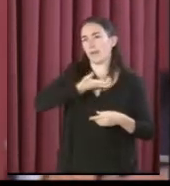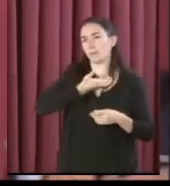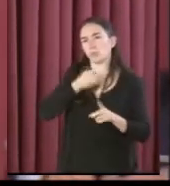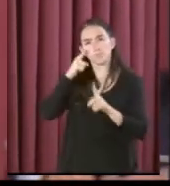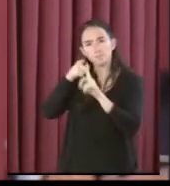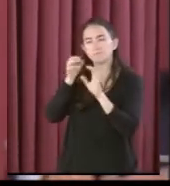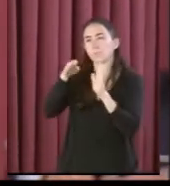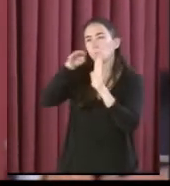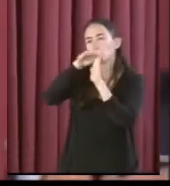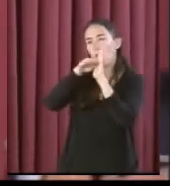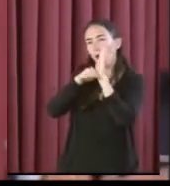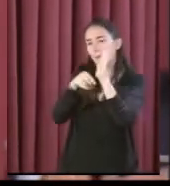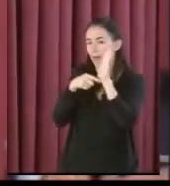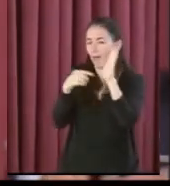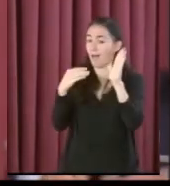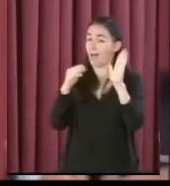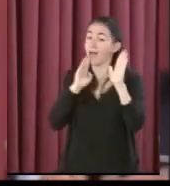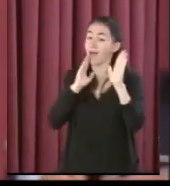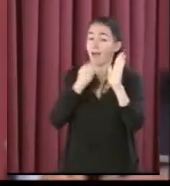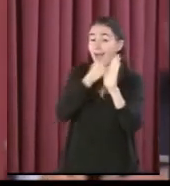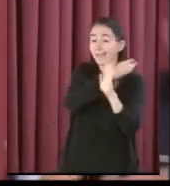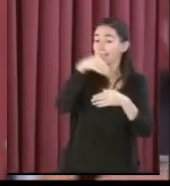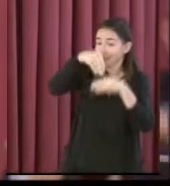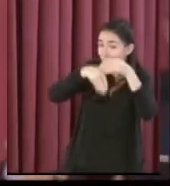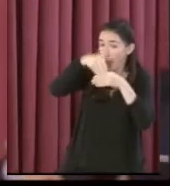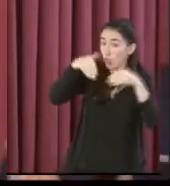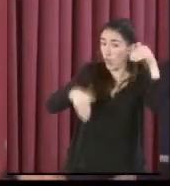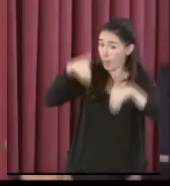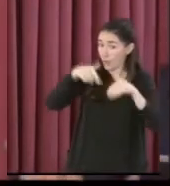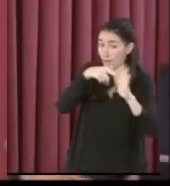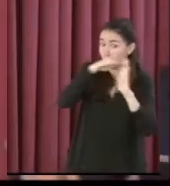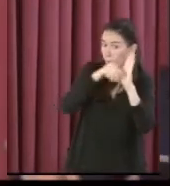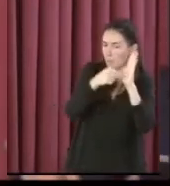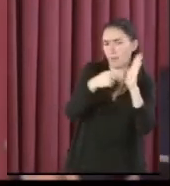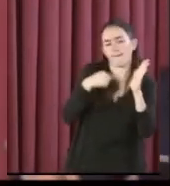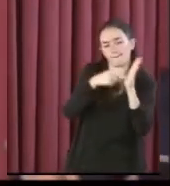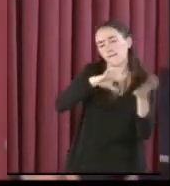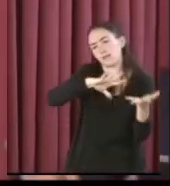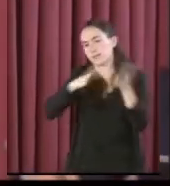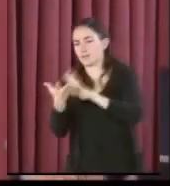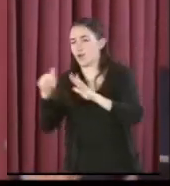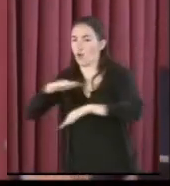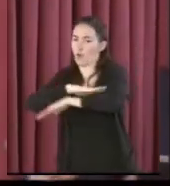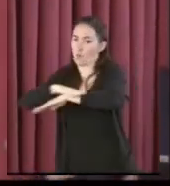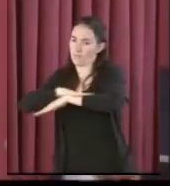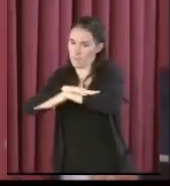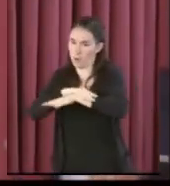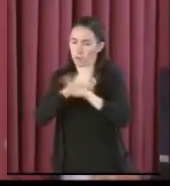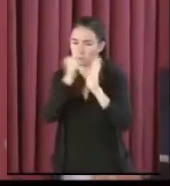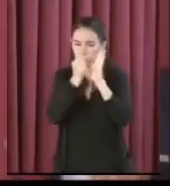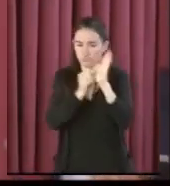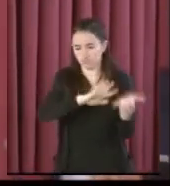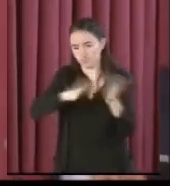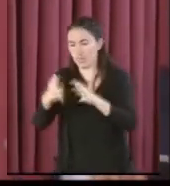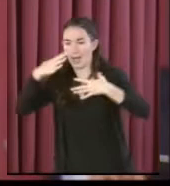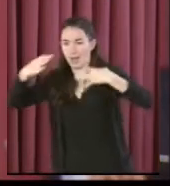electoral con el que concurrimos a las elecciones, transformado en programa de Gobierno, y en el acuerdo de investidura